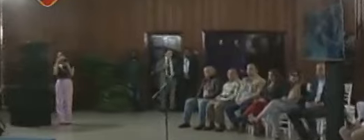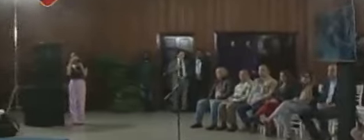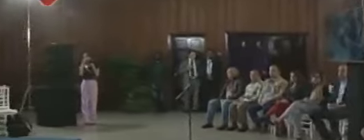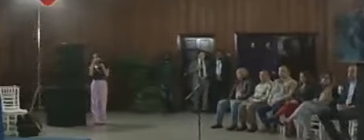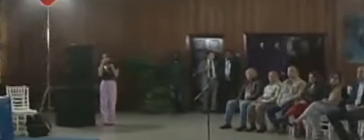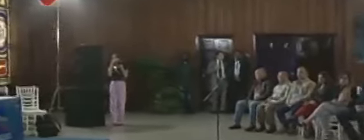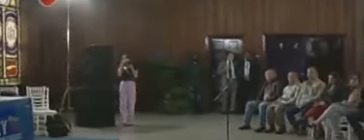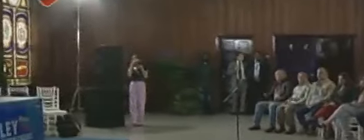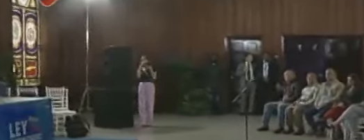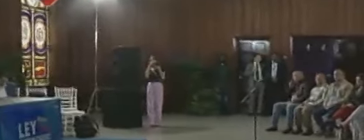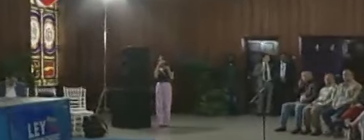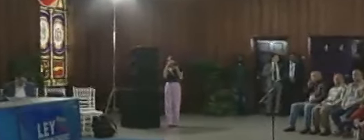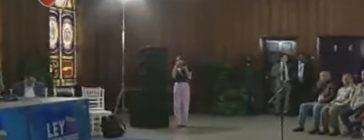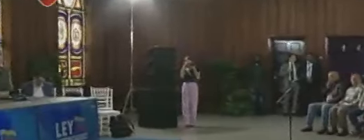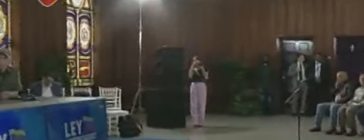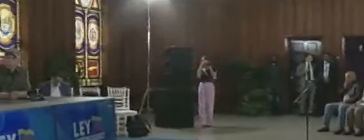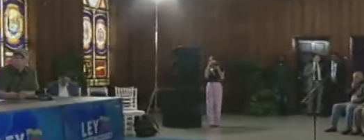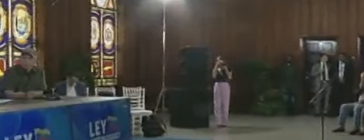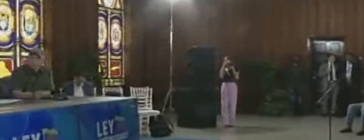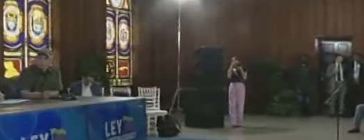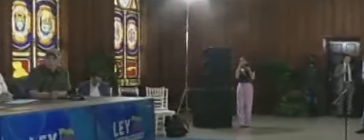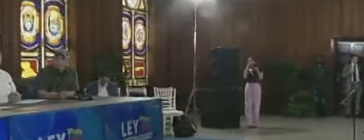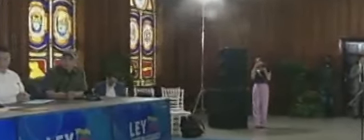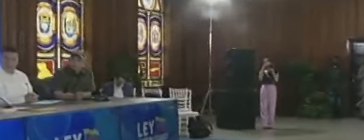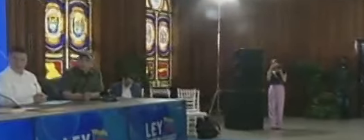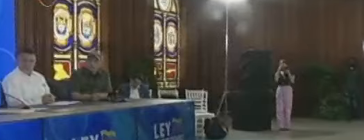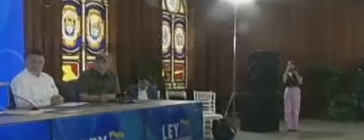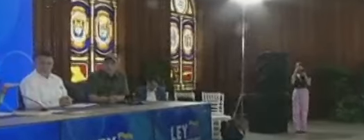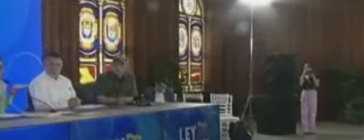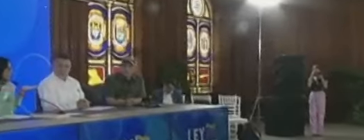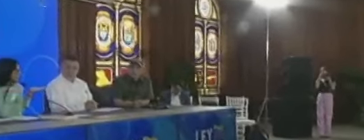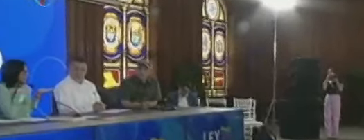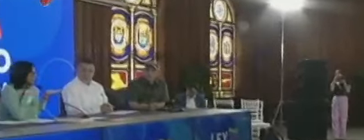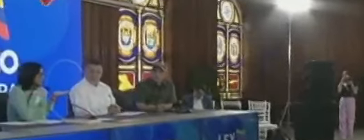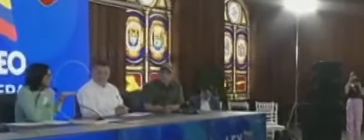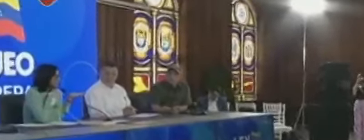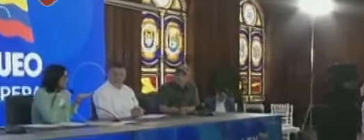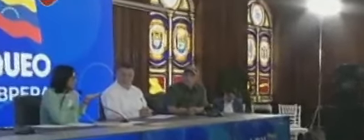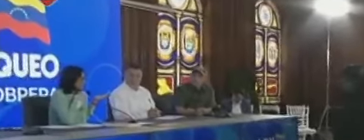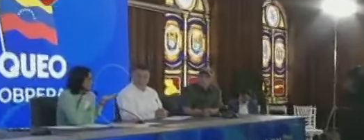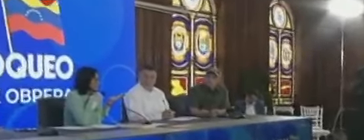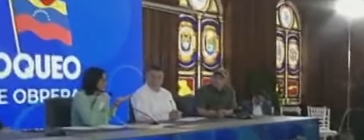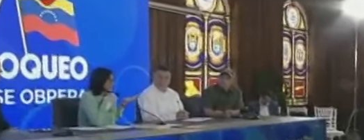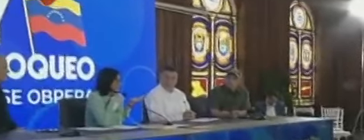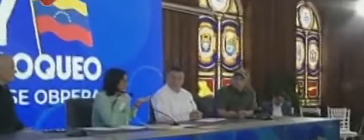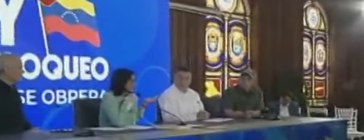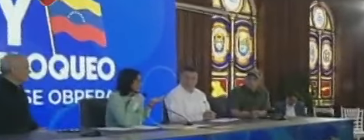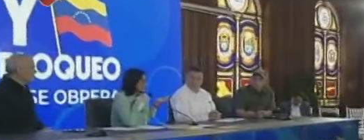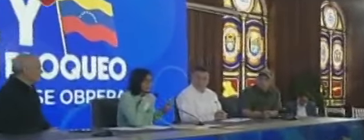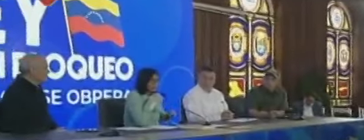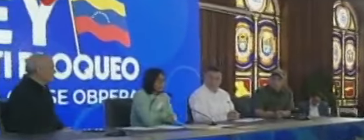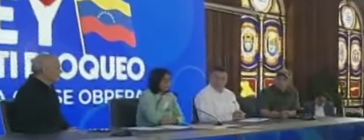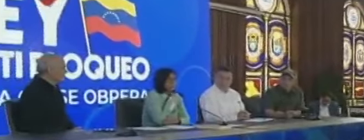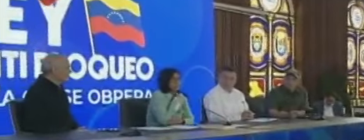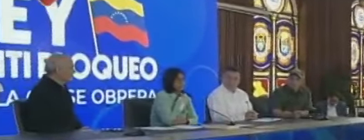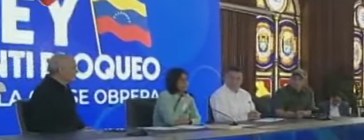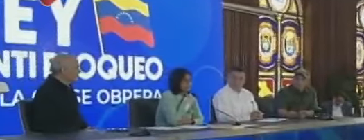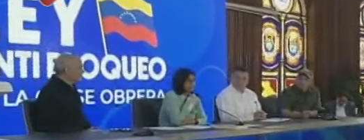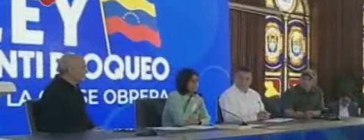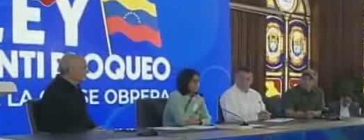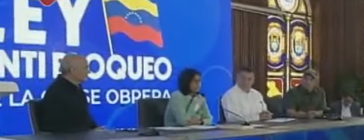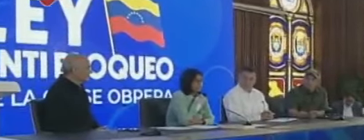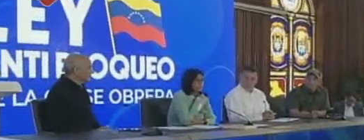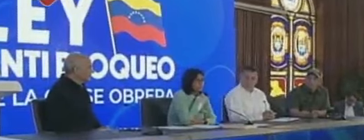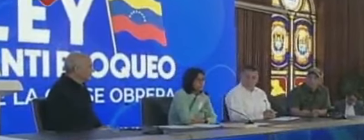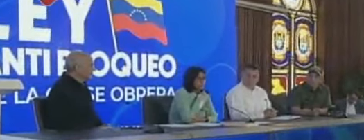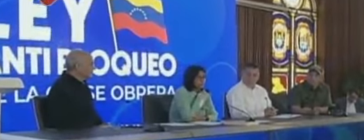contra la República Bolivariana de Venezuela, acciones ilegales, han afectado todas las áreas de la sociedad venezolana. Especialmente a la